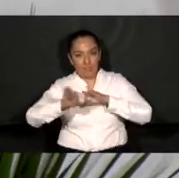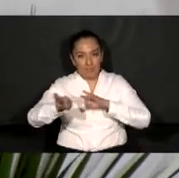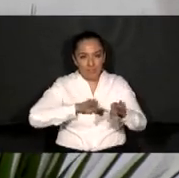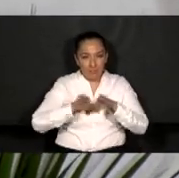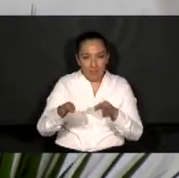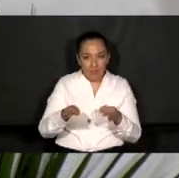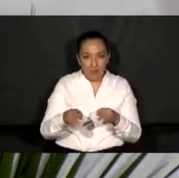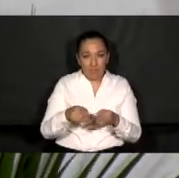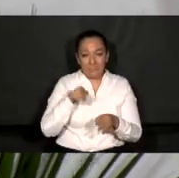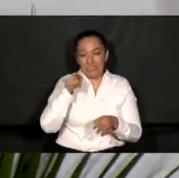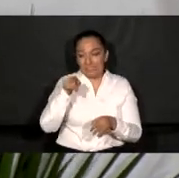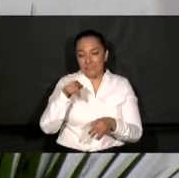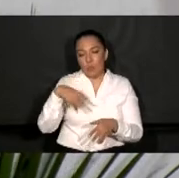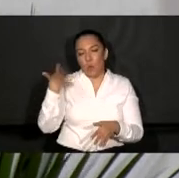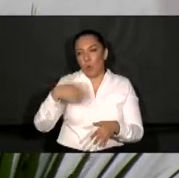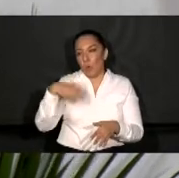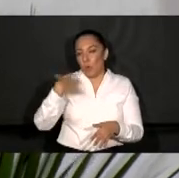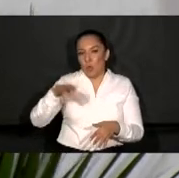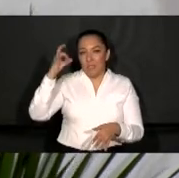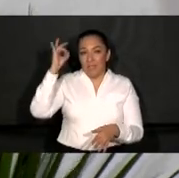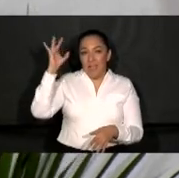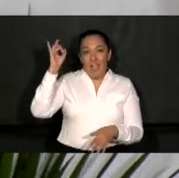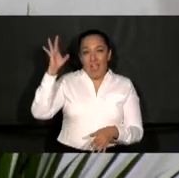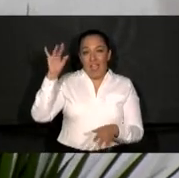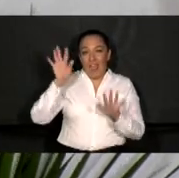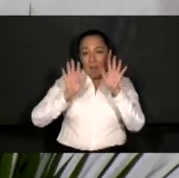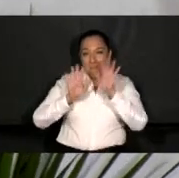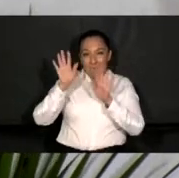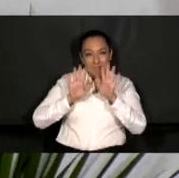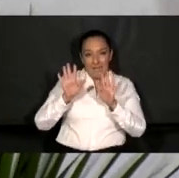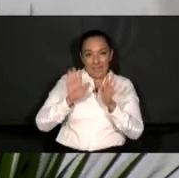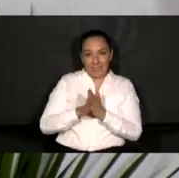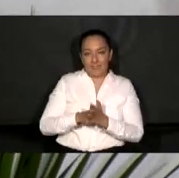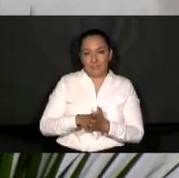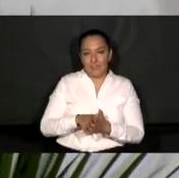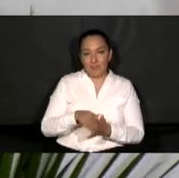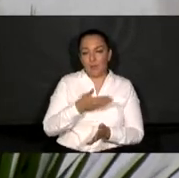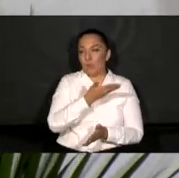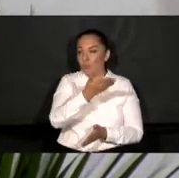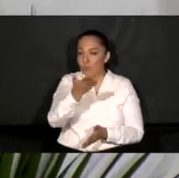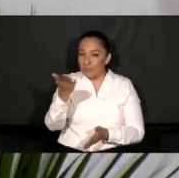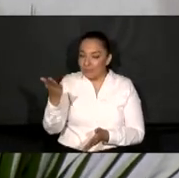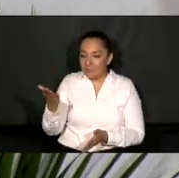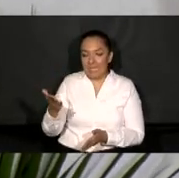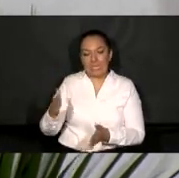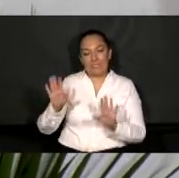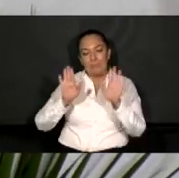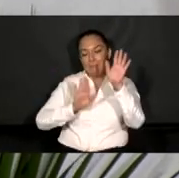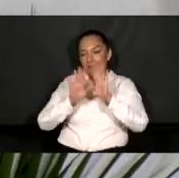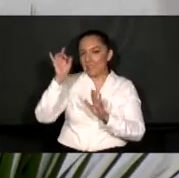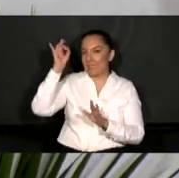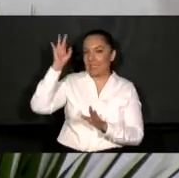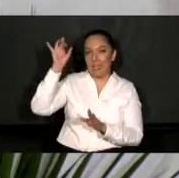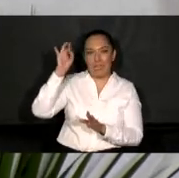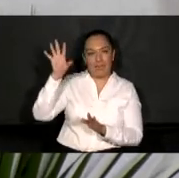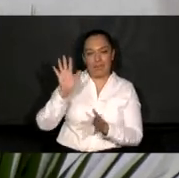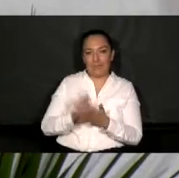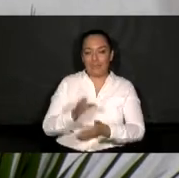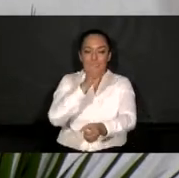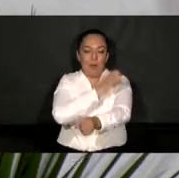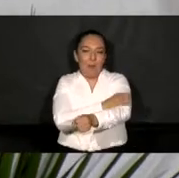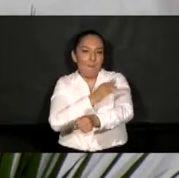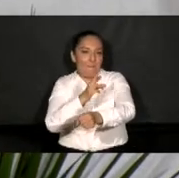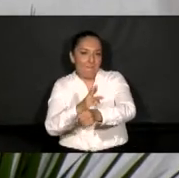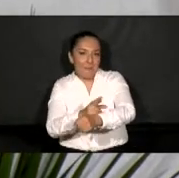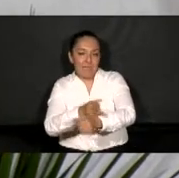digo, ellos son mis ángeles en la tierra, yo estoy segura que existen, y ustedes son mis ángeles en la tierra, y son mis